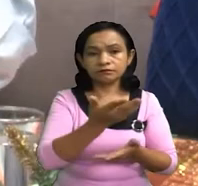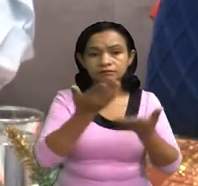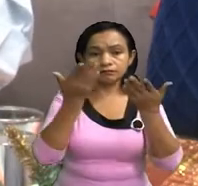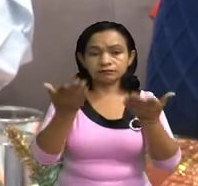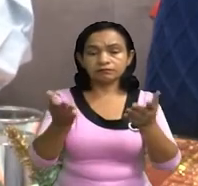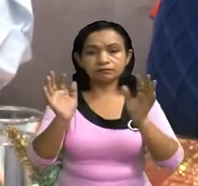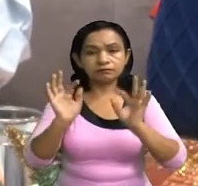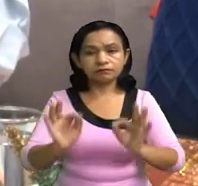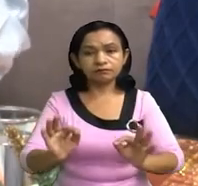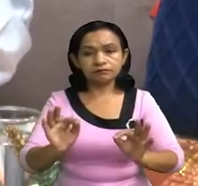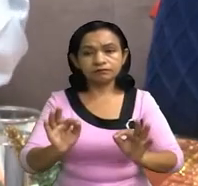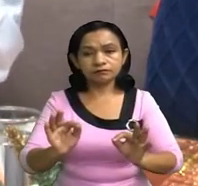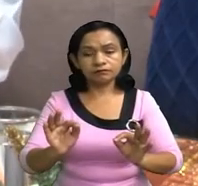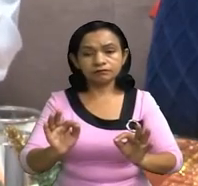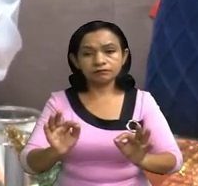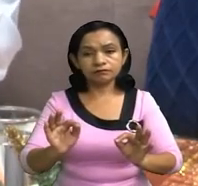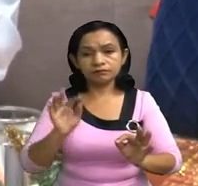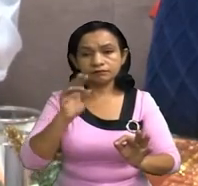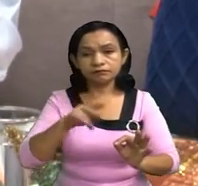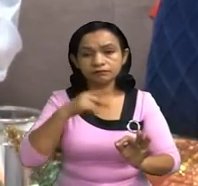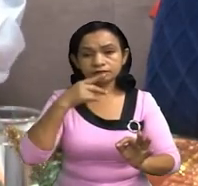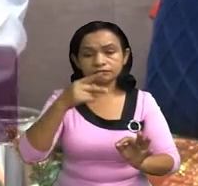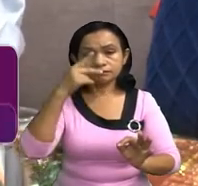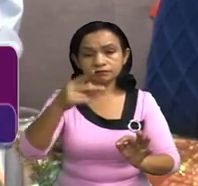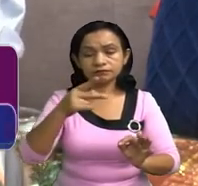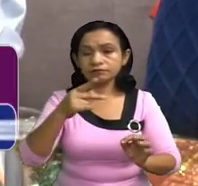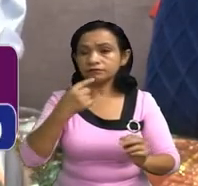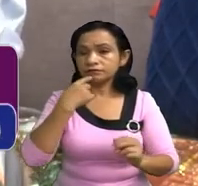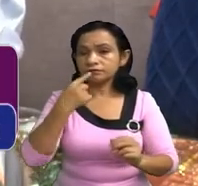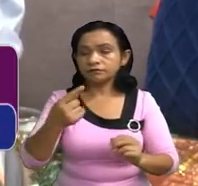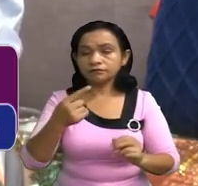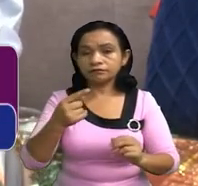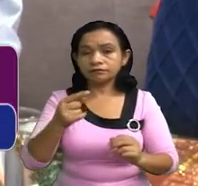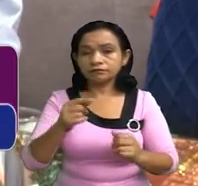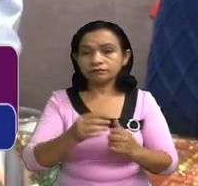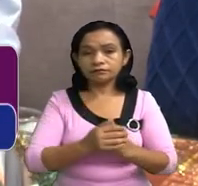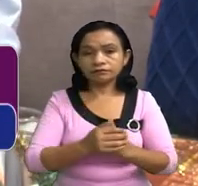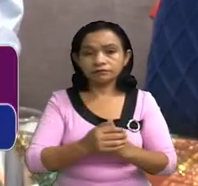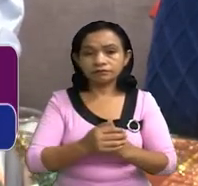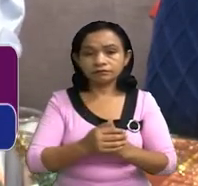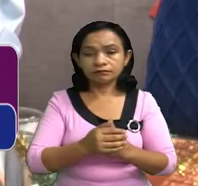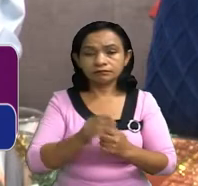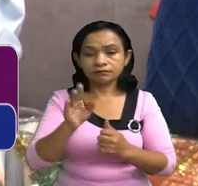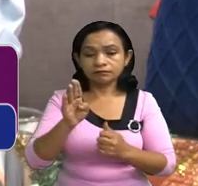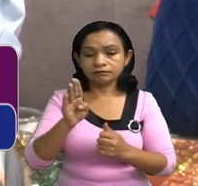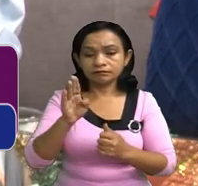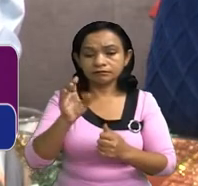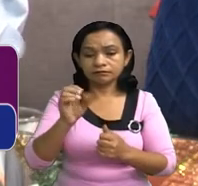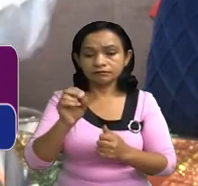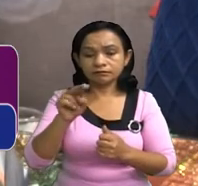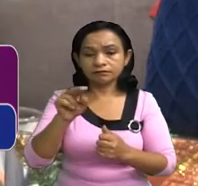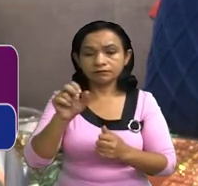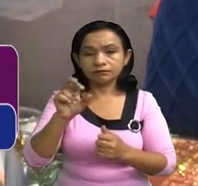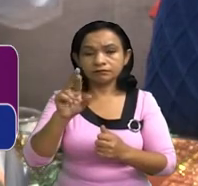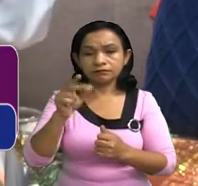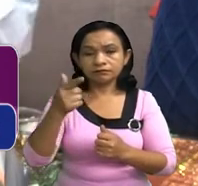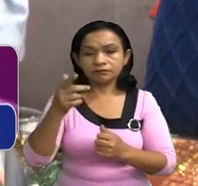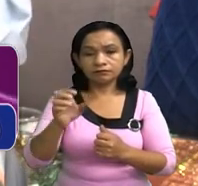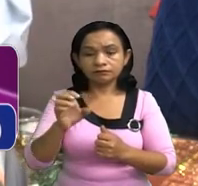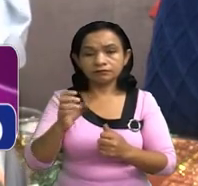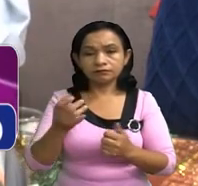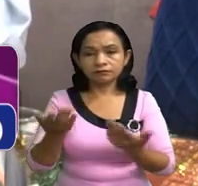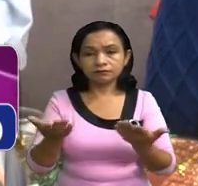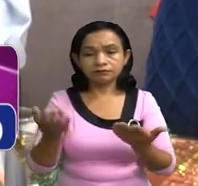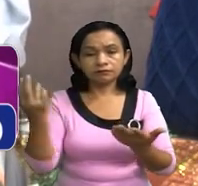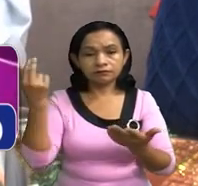allí, a una palabra que hizo este sacerdote, Boanerges Carballo, de que la iglesia, él siempre